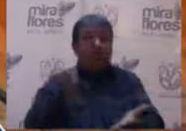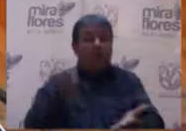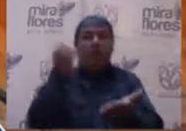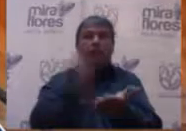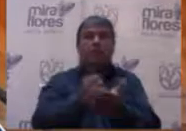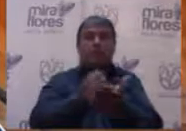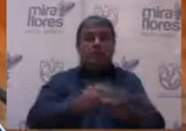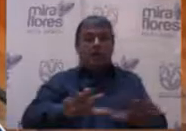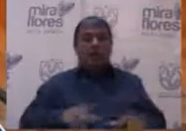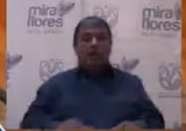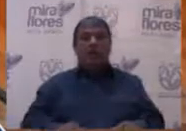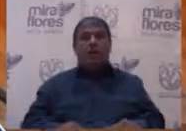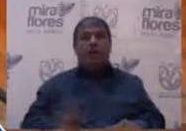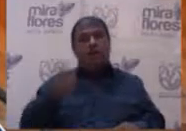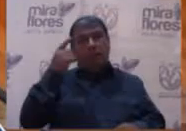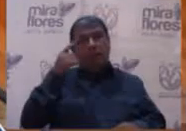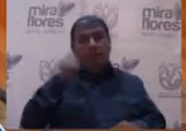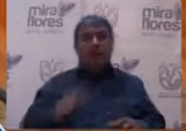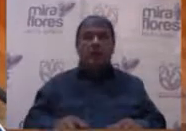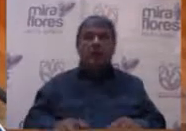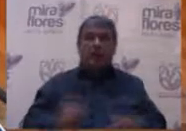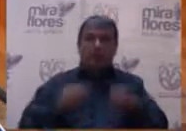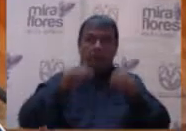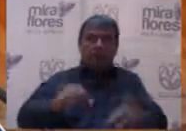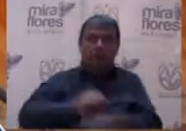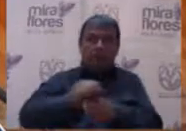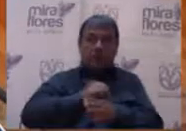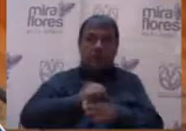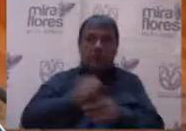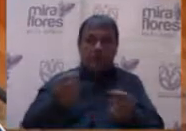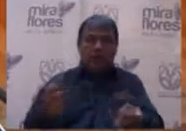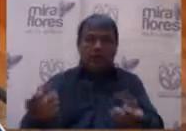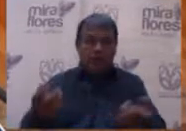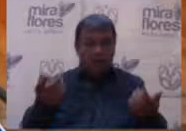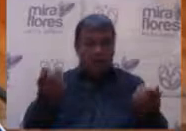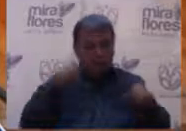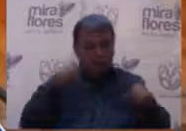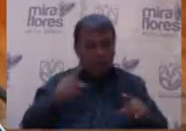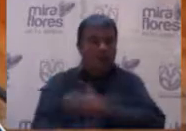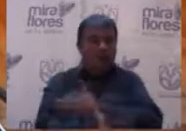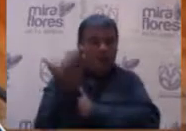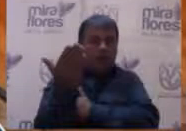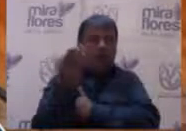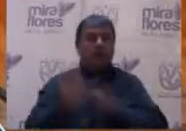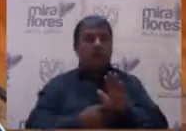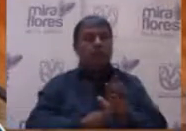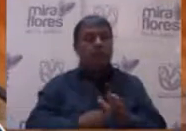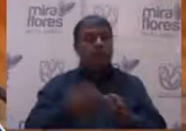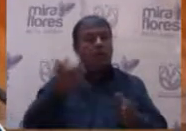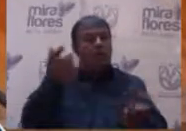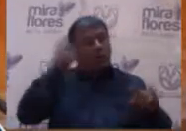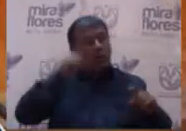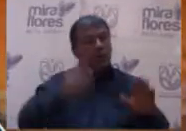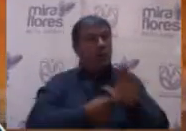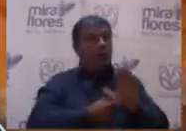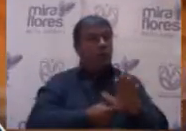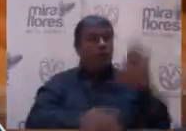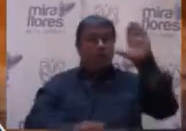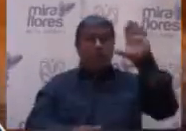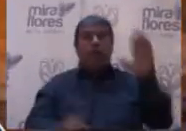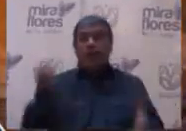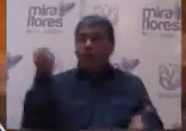del acta para la ejecución inmediata de los acuerdos tomados esta mañana. Aquellos que estén a favor, si no se expresa la señal de conformidad,